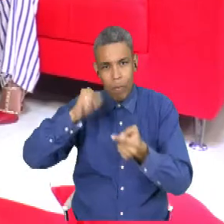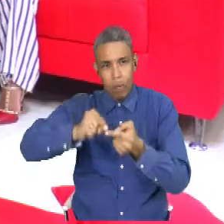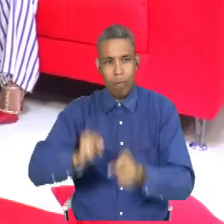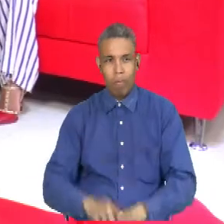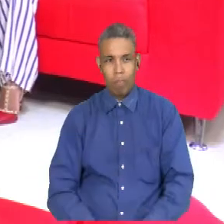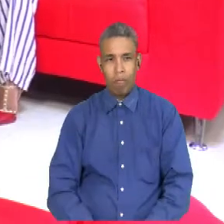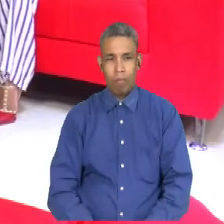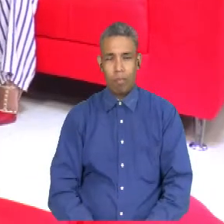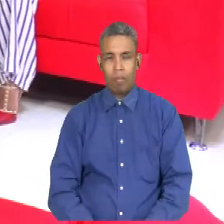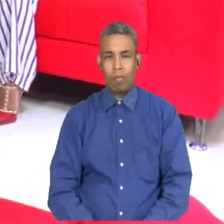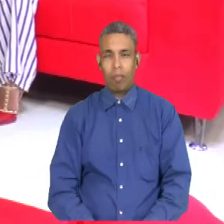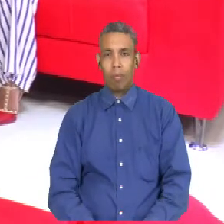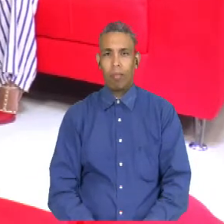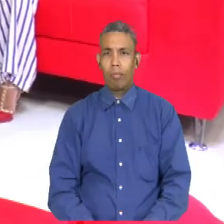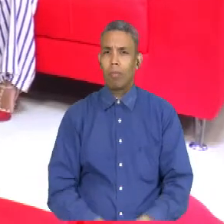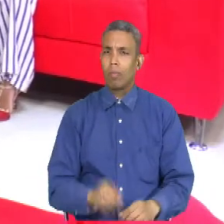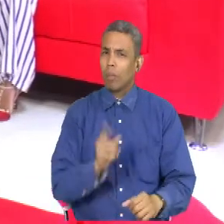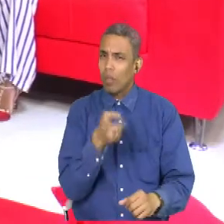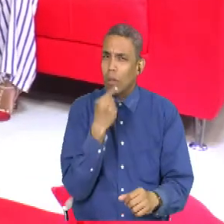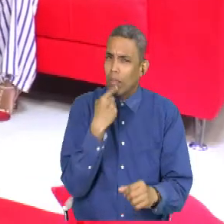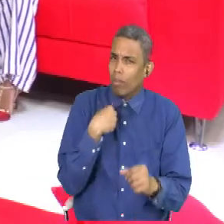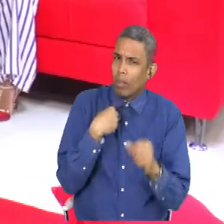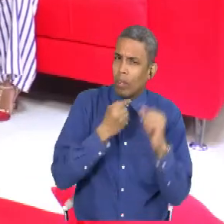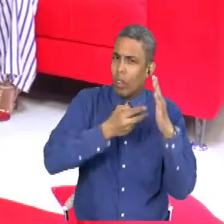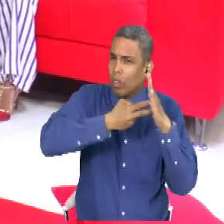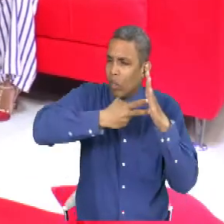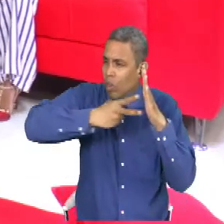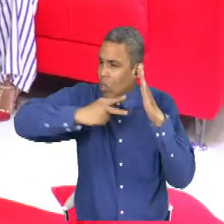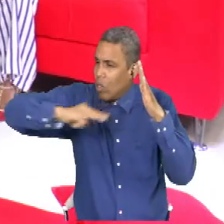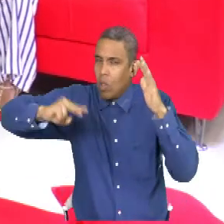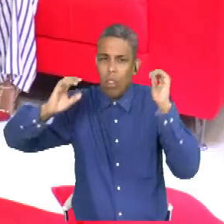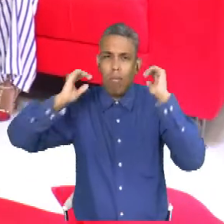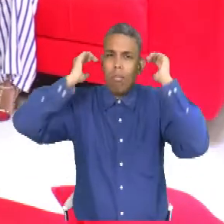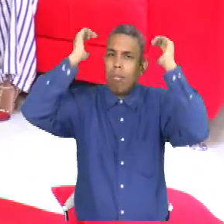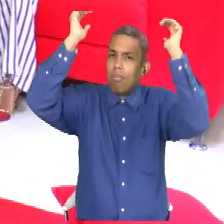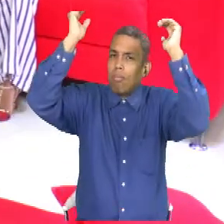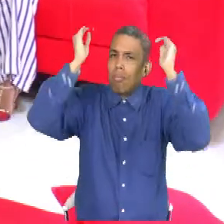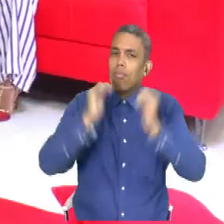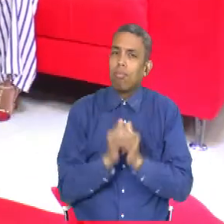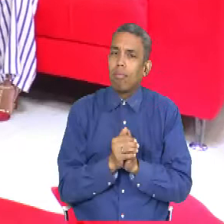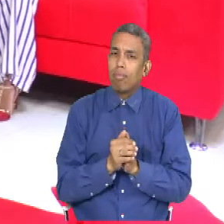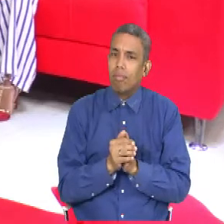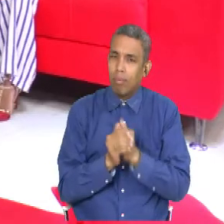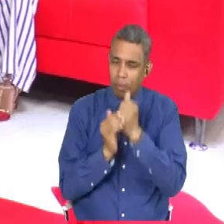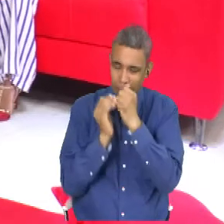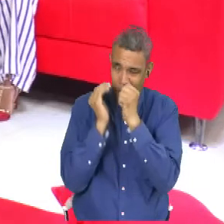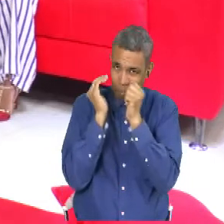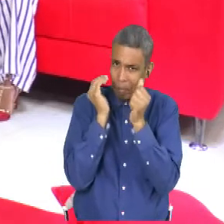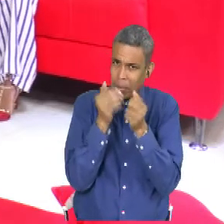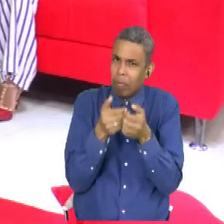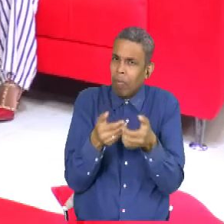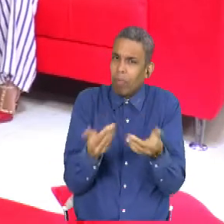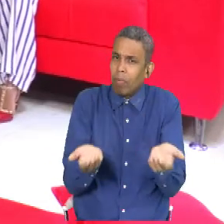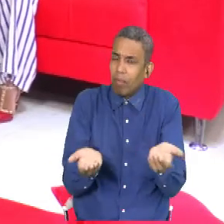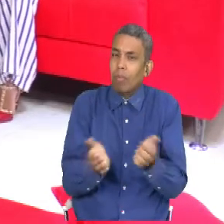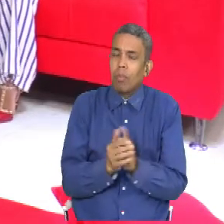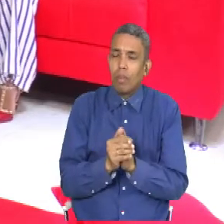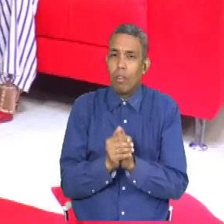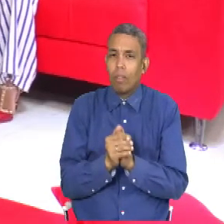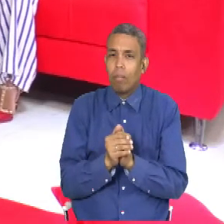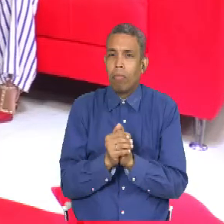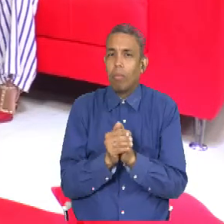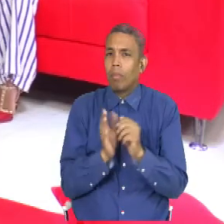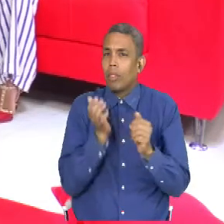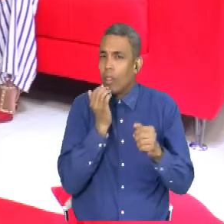precisamente de esos equipos de última tecnología, tecnología de punta, sabemos ya a dónde debemos dirigirnos cada vez que uno de